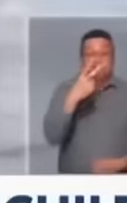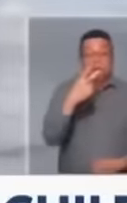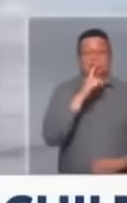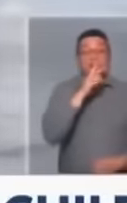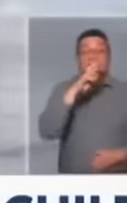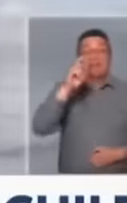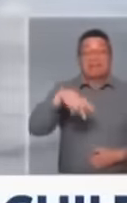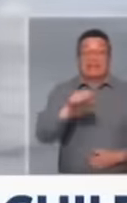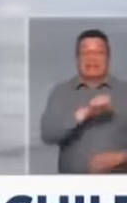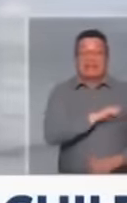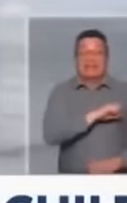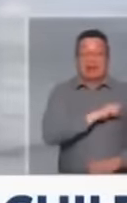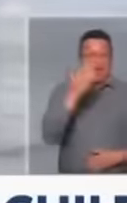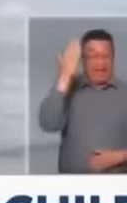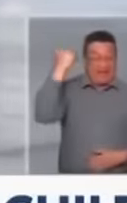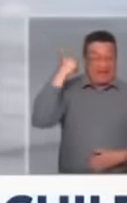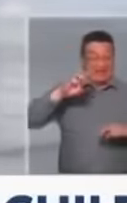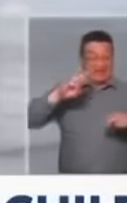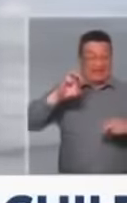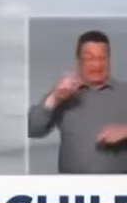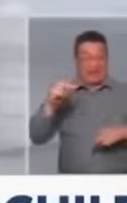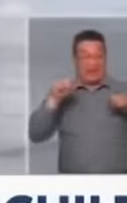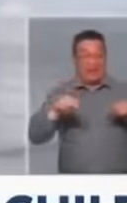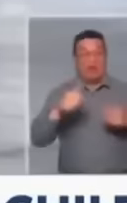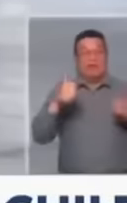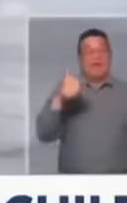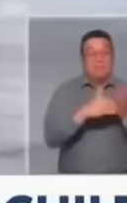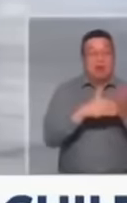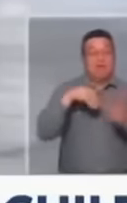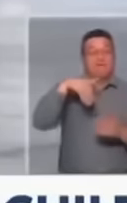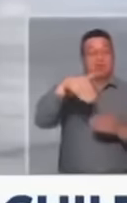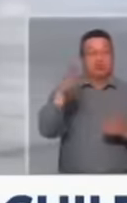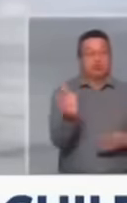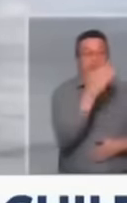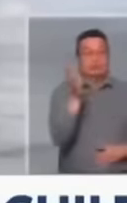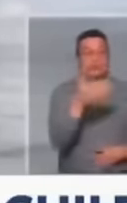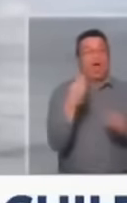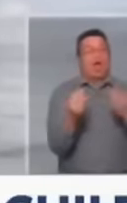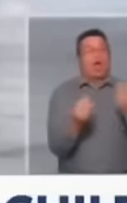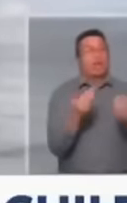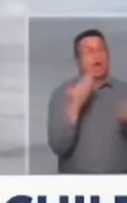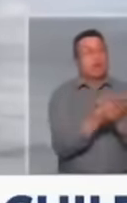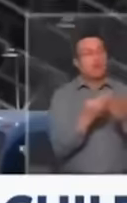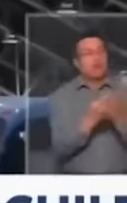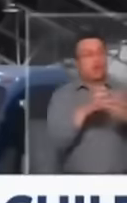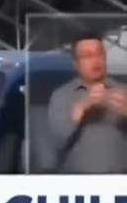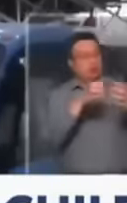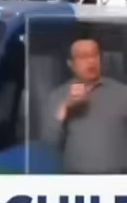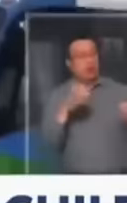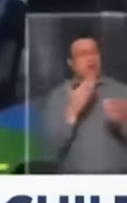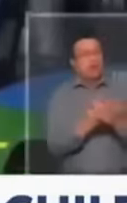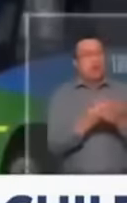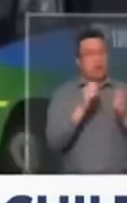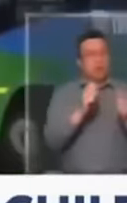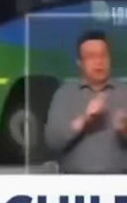en esa época, antes que fuera red, están saliendo del orden de 6.000 buses. Entonces nosotros pensamos, ¿cómo no vamos a poder aprovechar parte de estos activos y